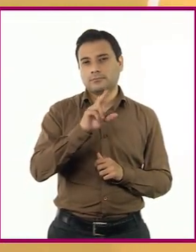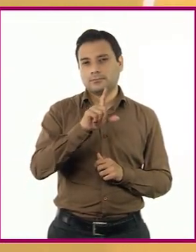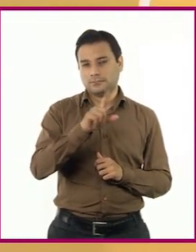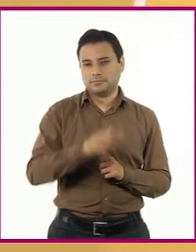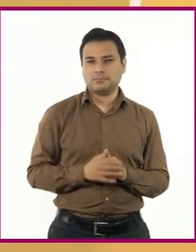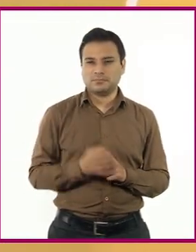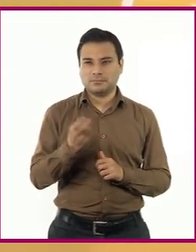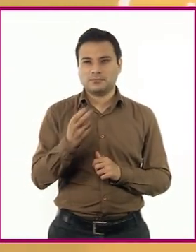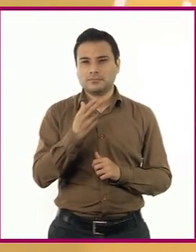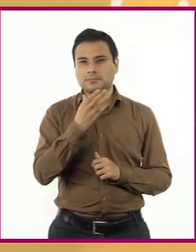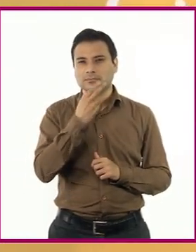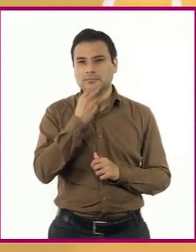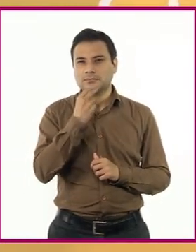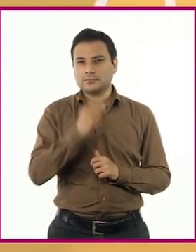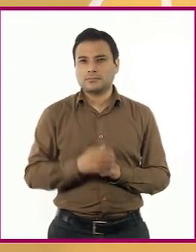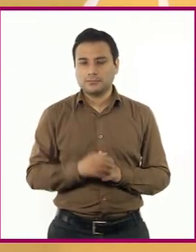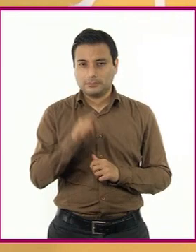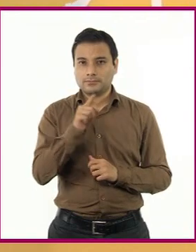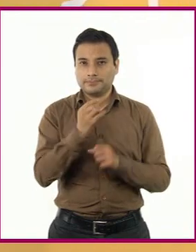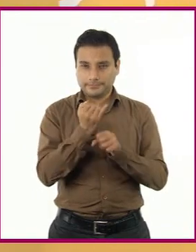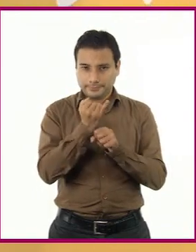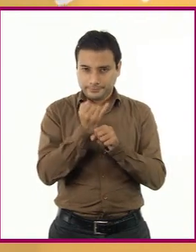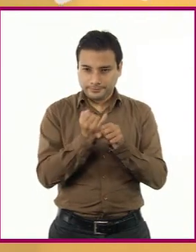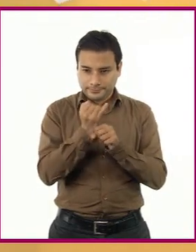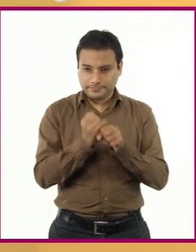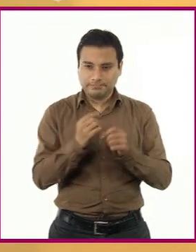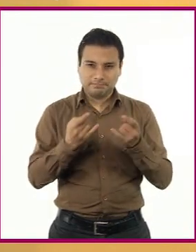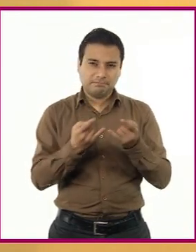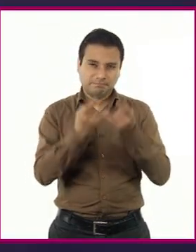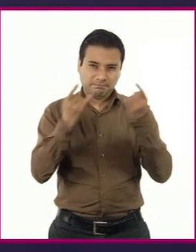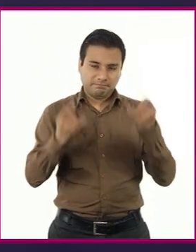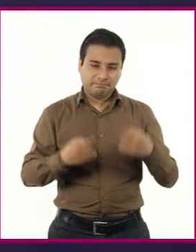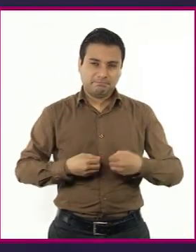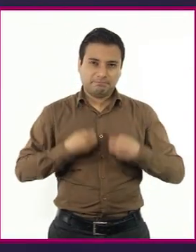es investigar más sobre este matemático.